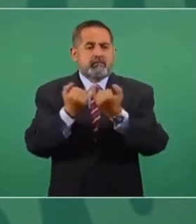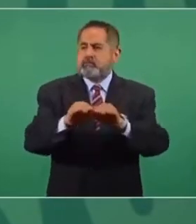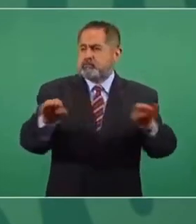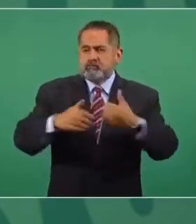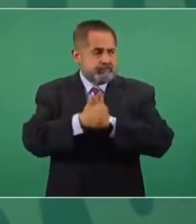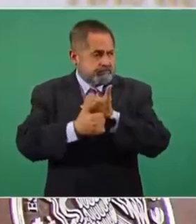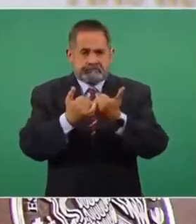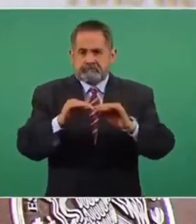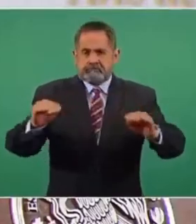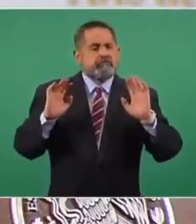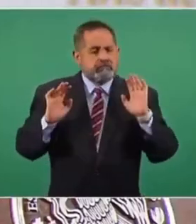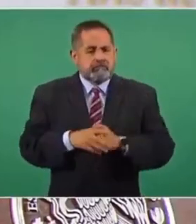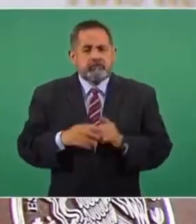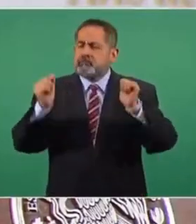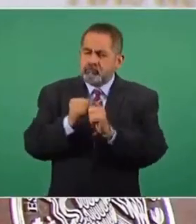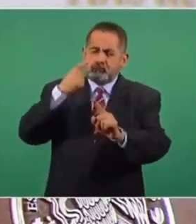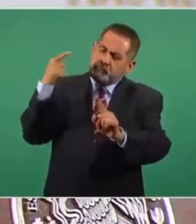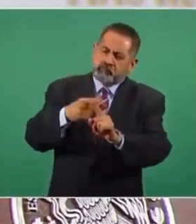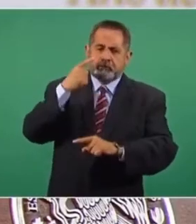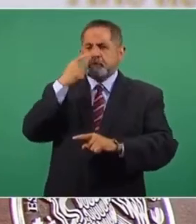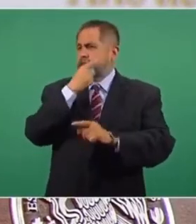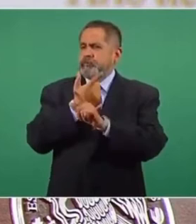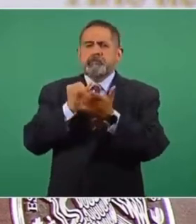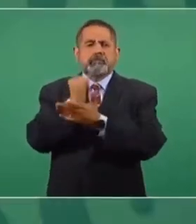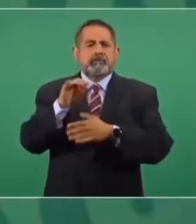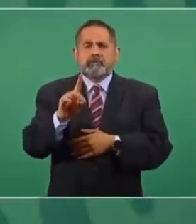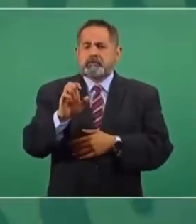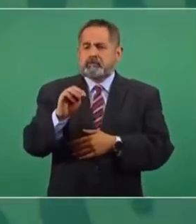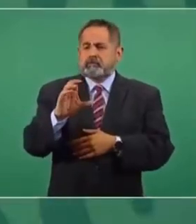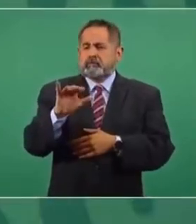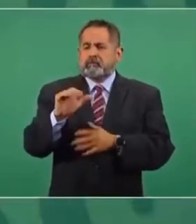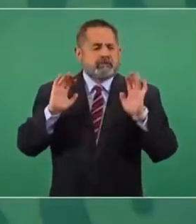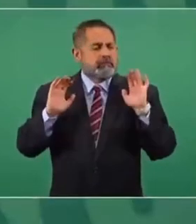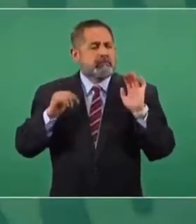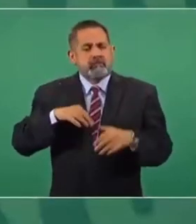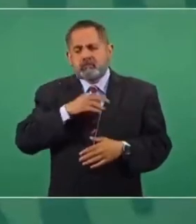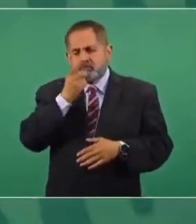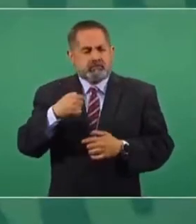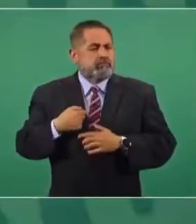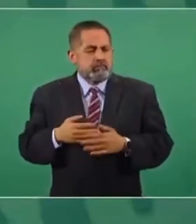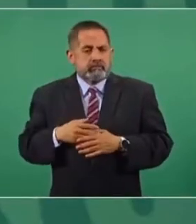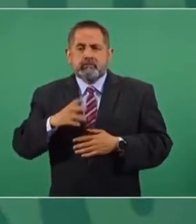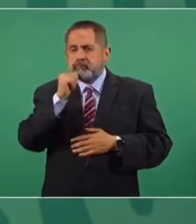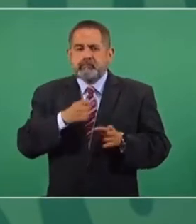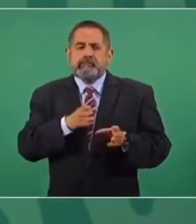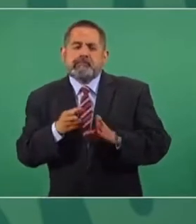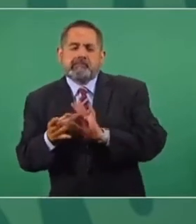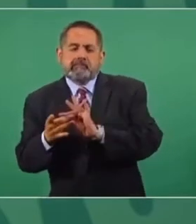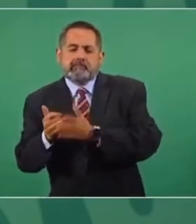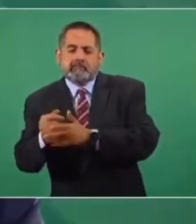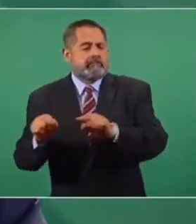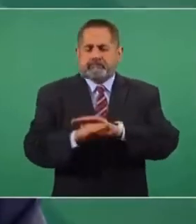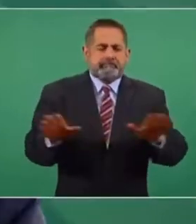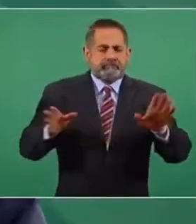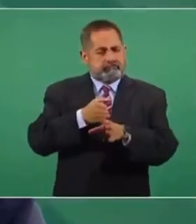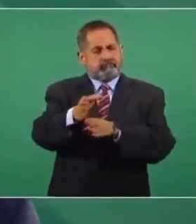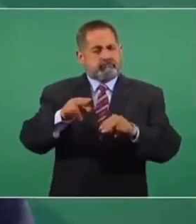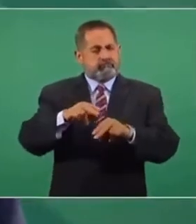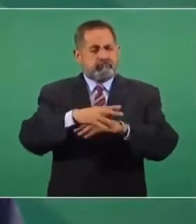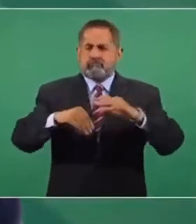igualdad para todos, que haya democracia, eso sí, sin inclinar la balanza